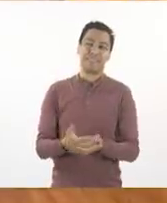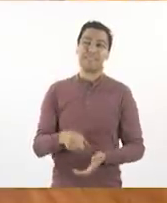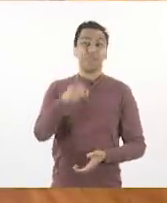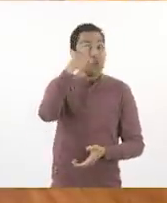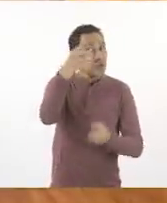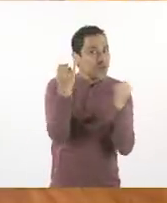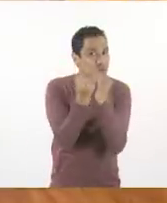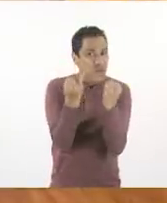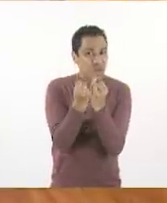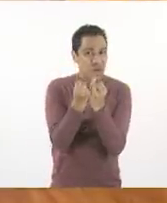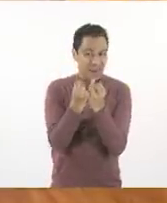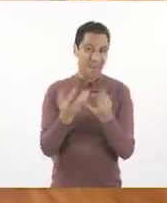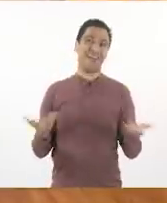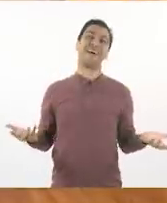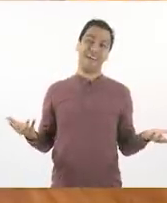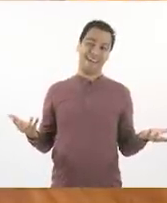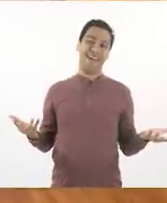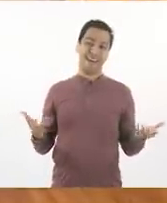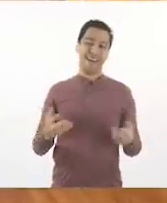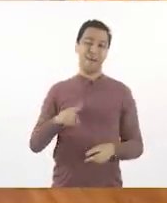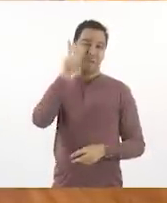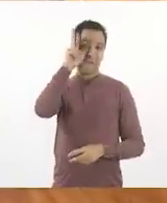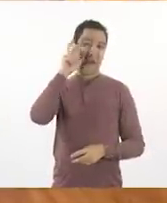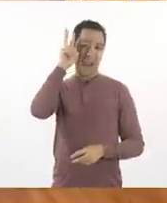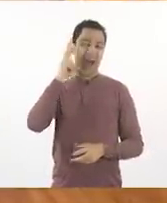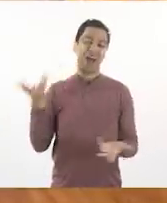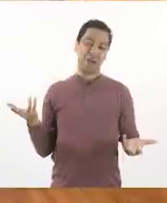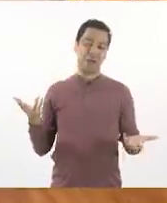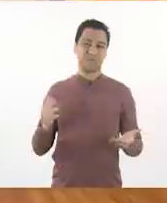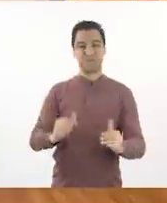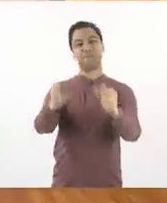Muy bien. Es verano. Agosto.